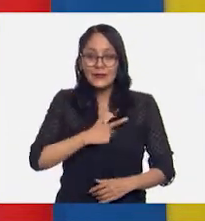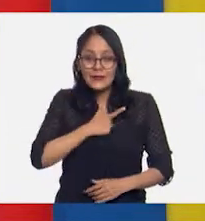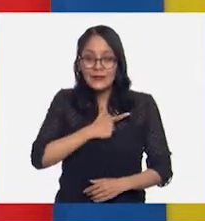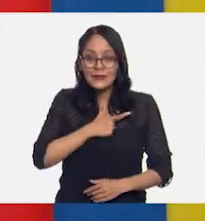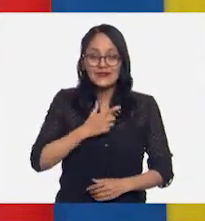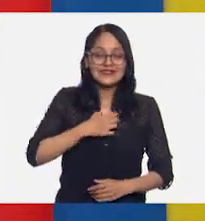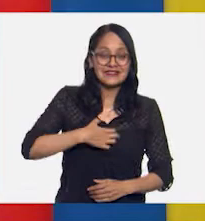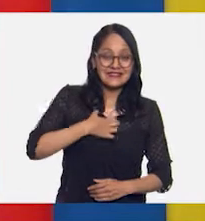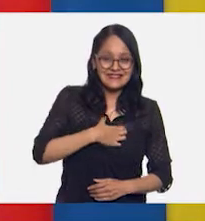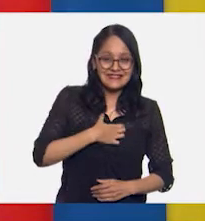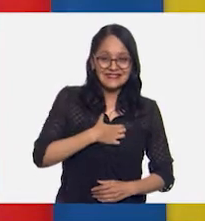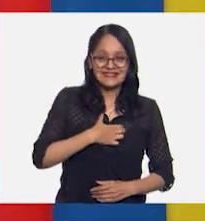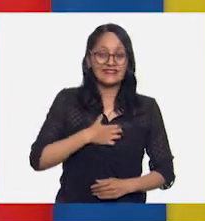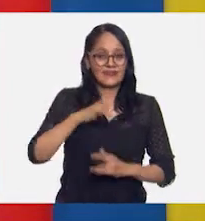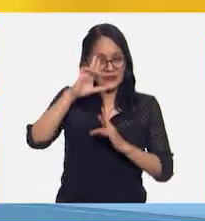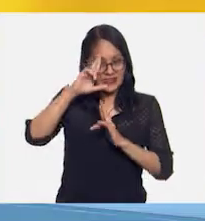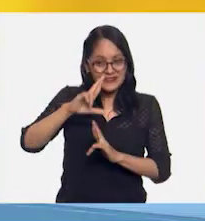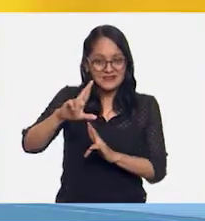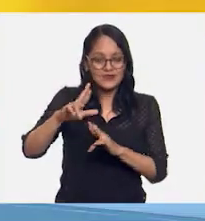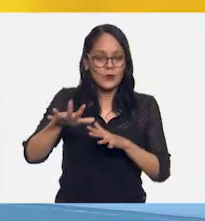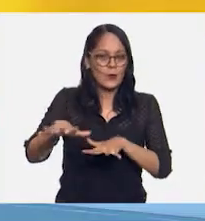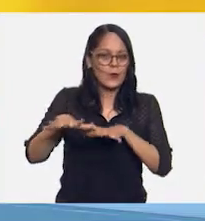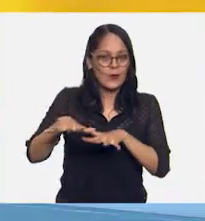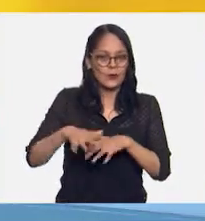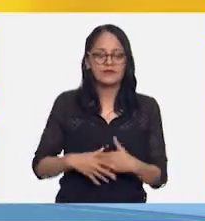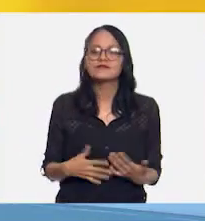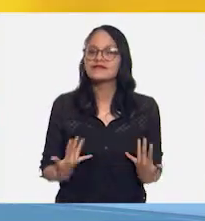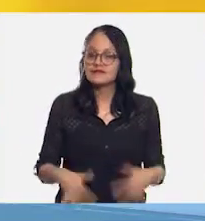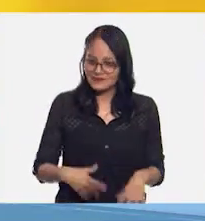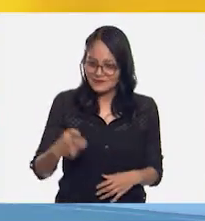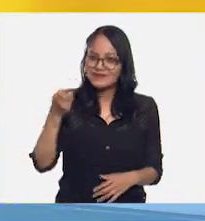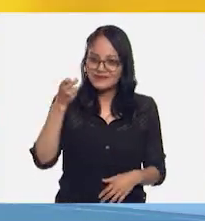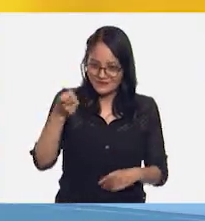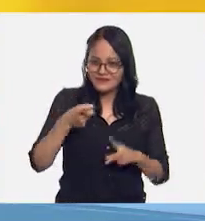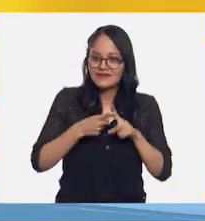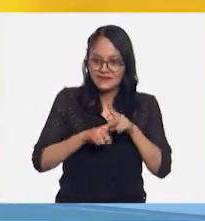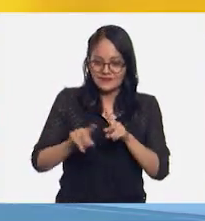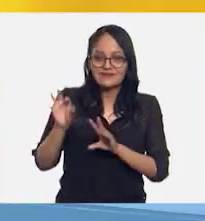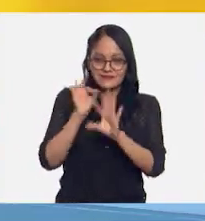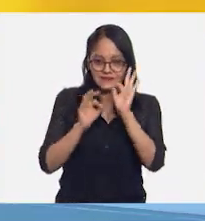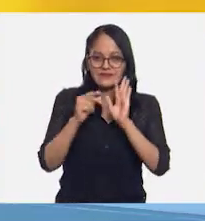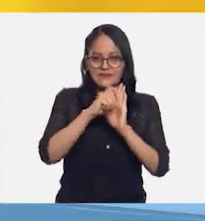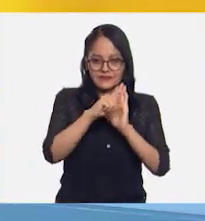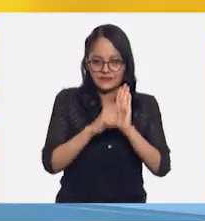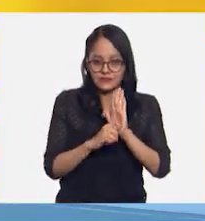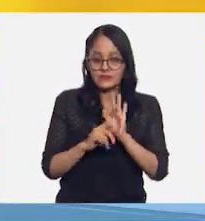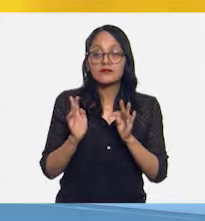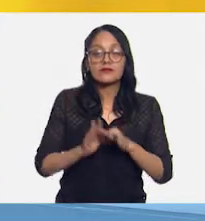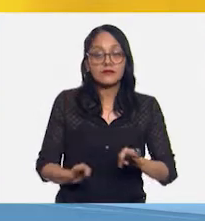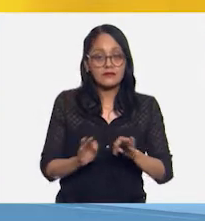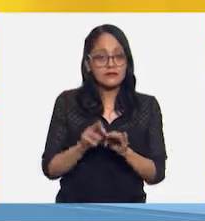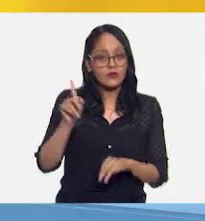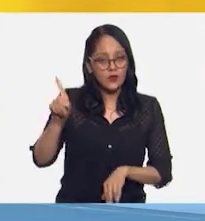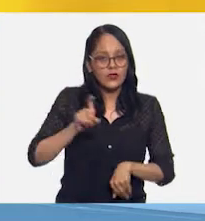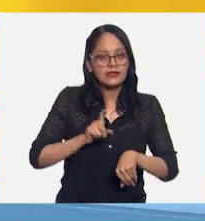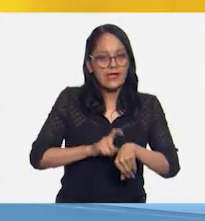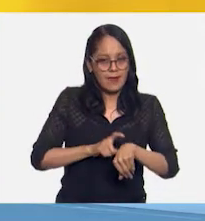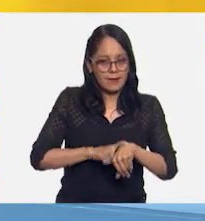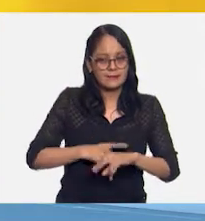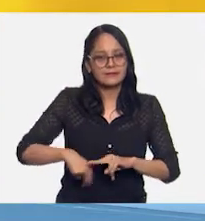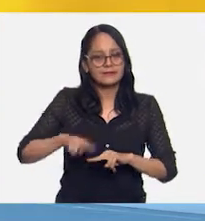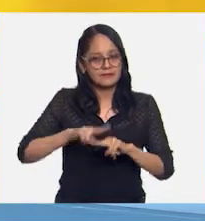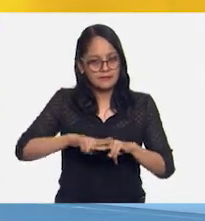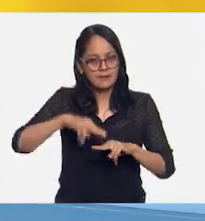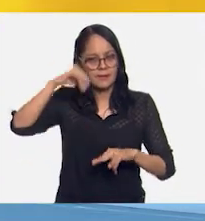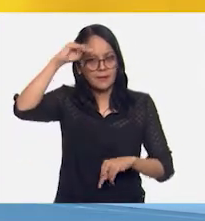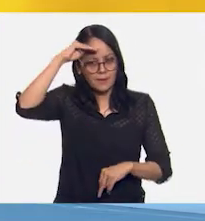placer, alegría, admiración. Ese es un buen punto de partida, María, y es importante que te des tiempo para sentir y